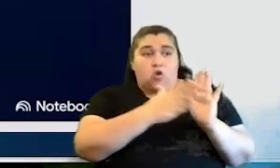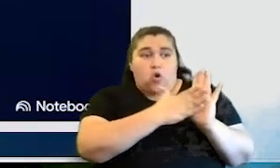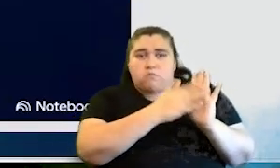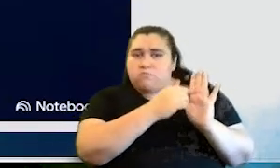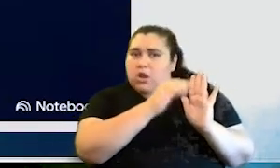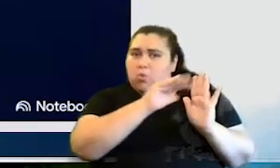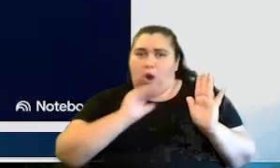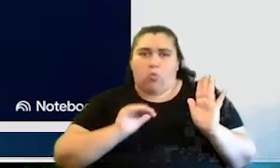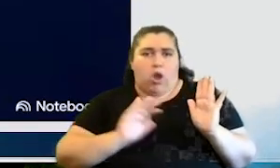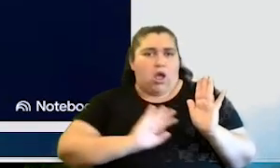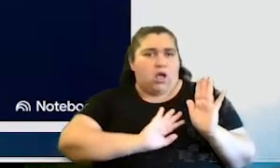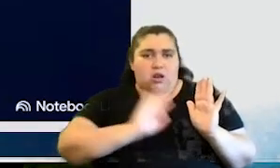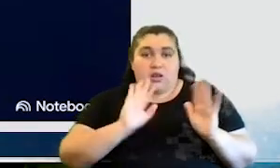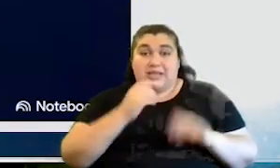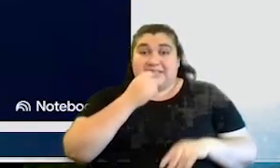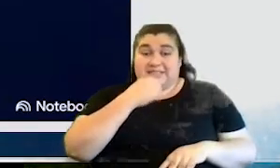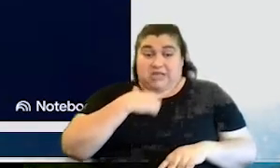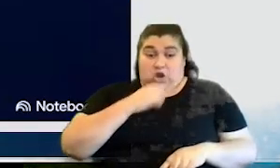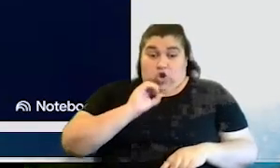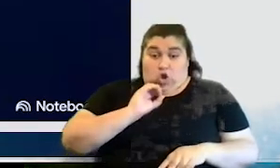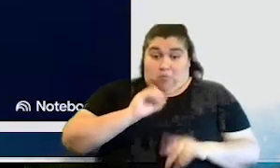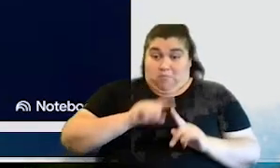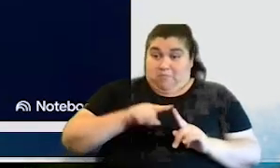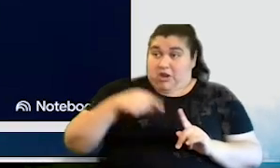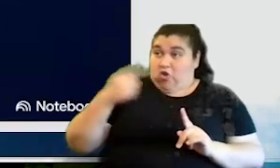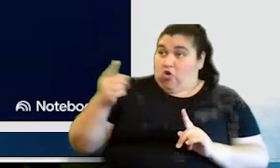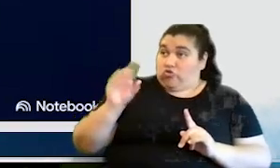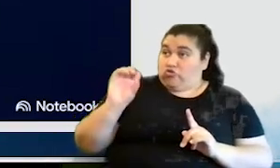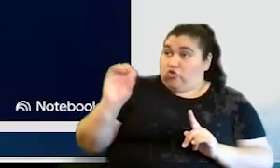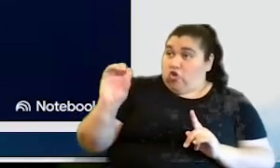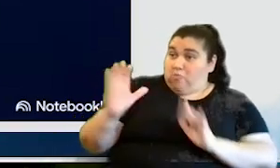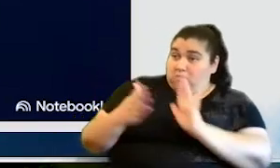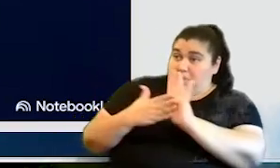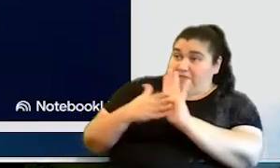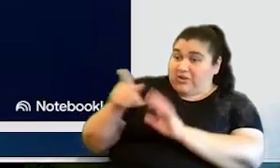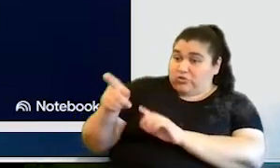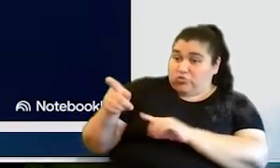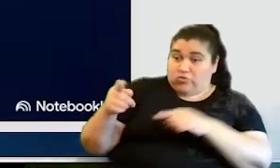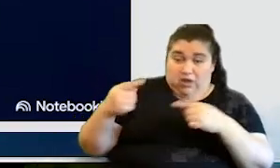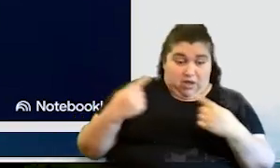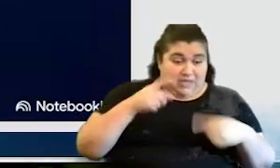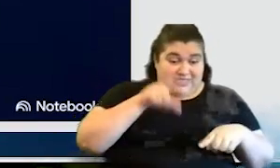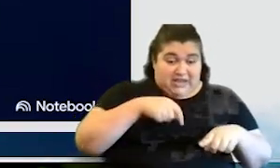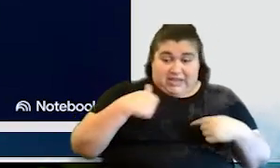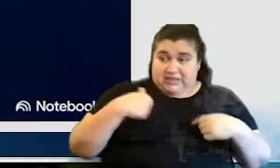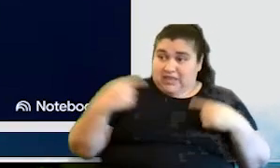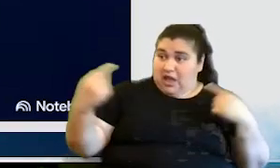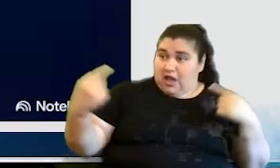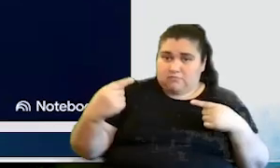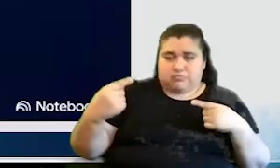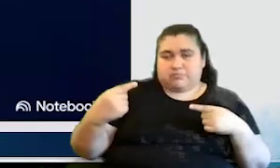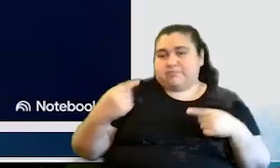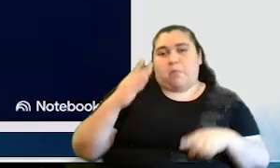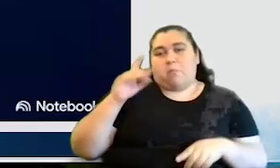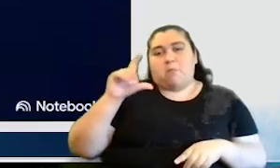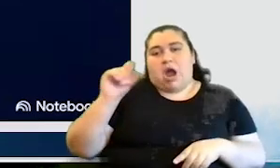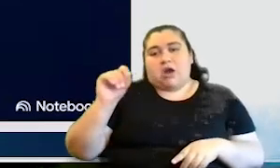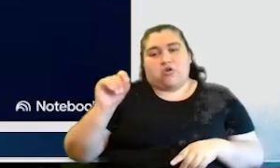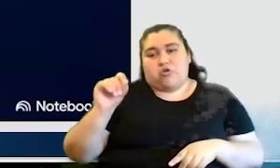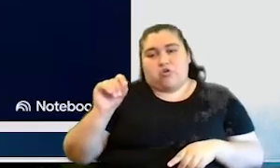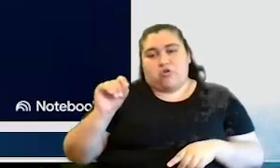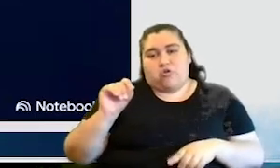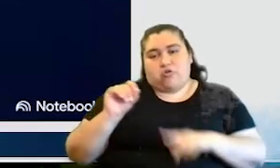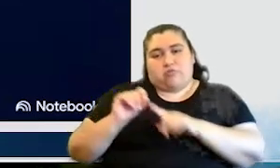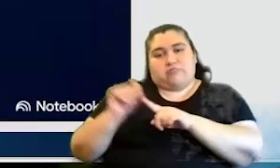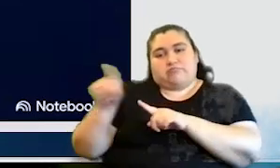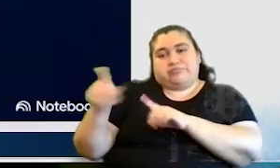Si yo lo tengo a mi nombre pero no lo pagué, lo pagó con la tarjeta mi amiga, la percepción el banco la va a hacer a nombre de mi amiga y el